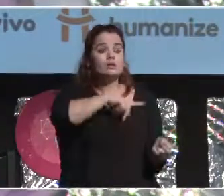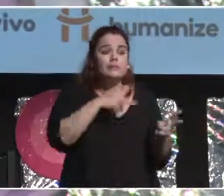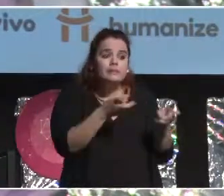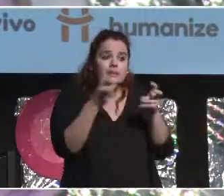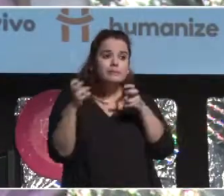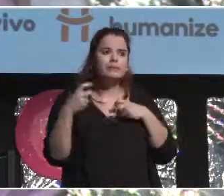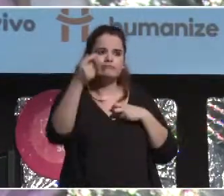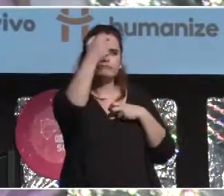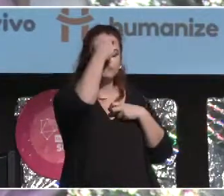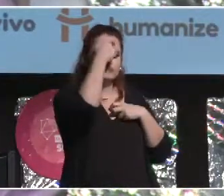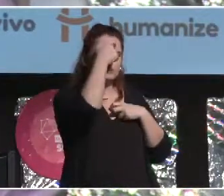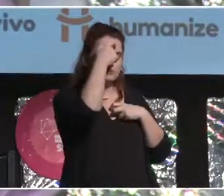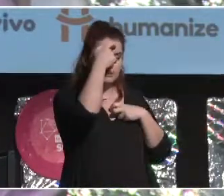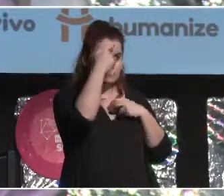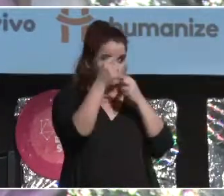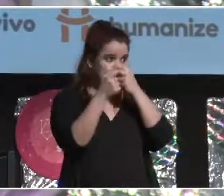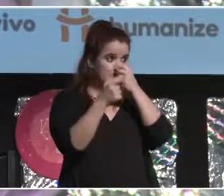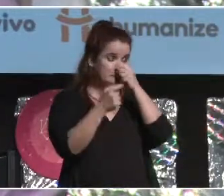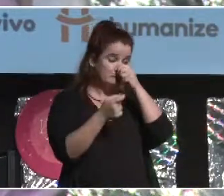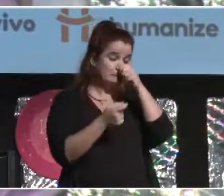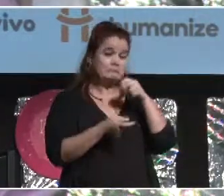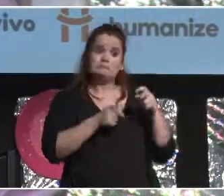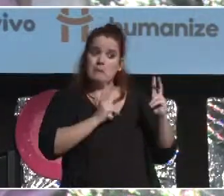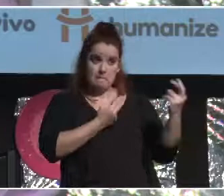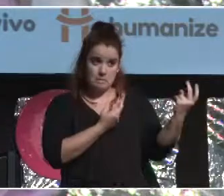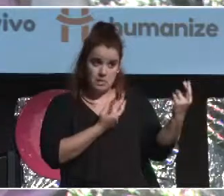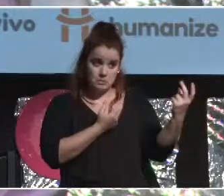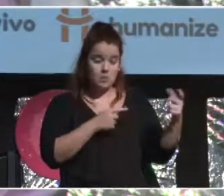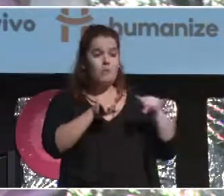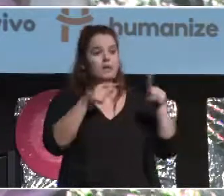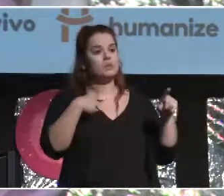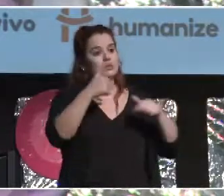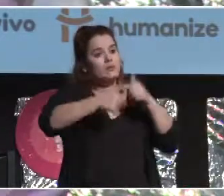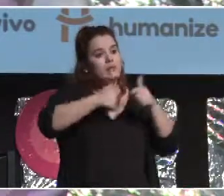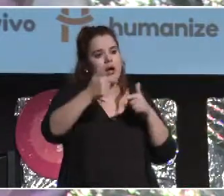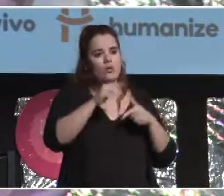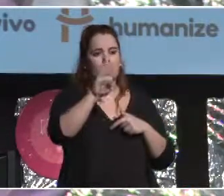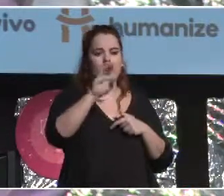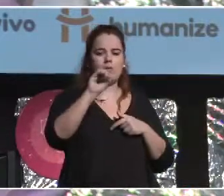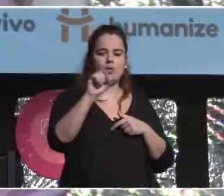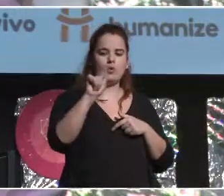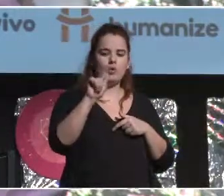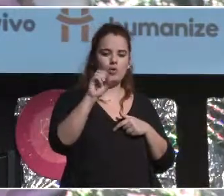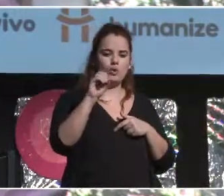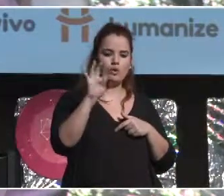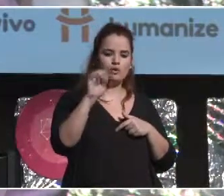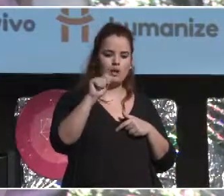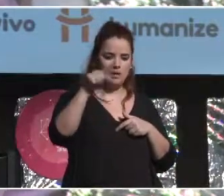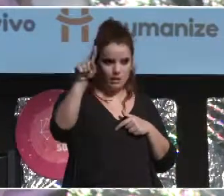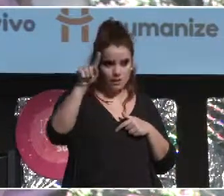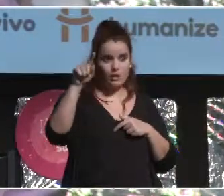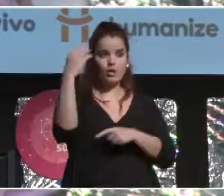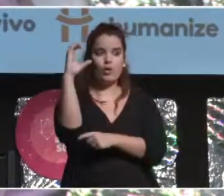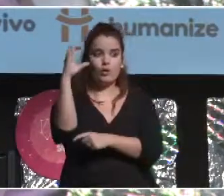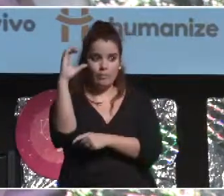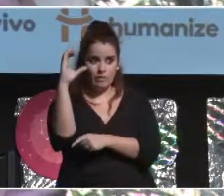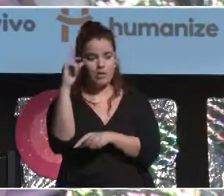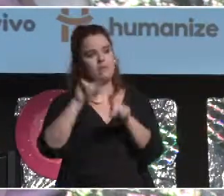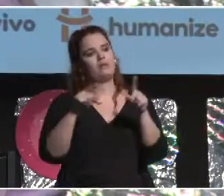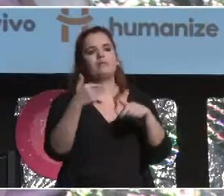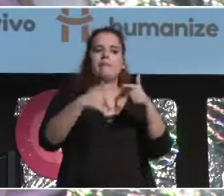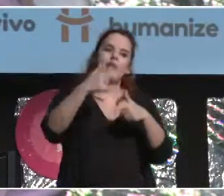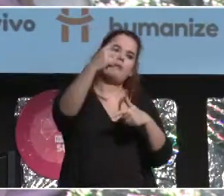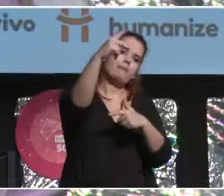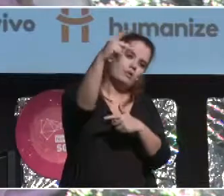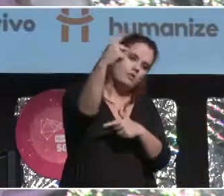estamos ubicados en Colombia, en Bogotá particularmente, pero trabajamos en varios países de América Latina. Trabajamos en Paraguay, trabajamos